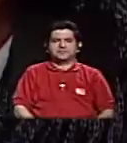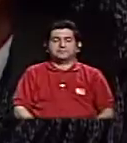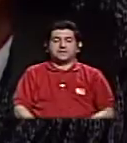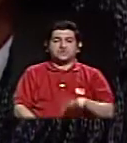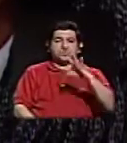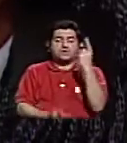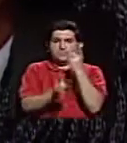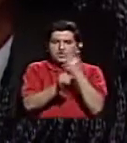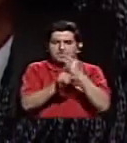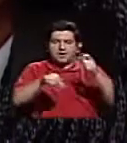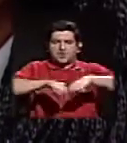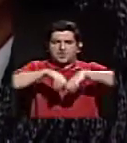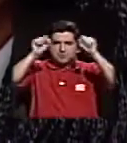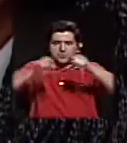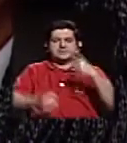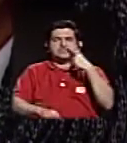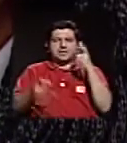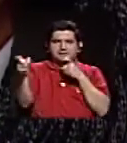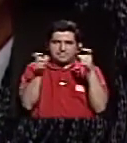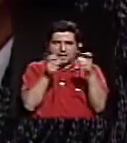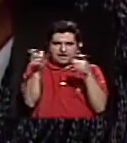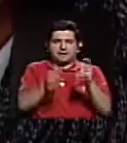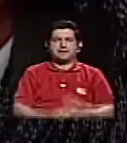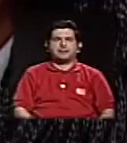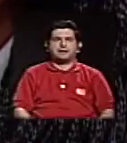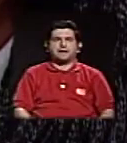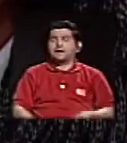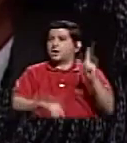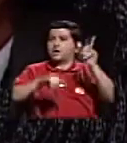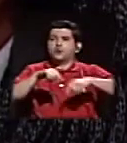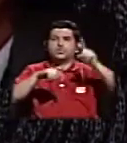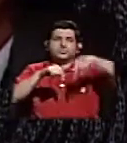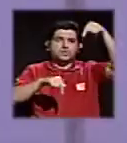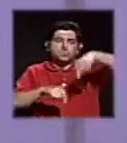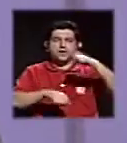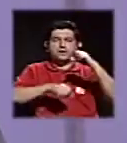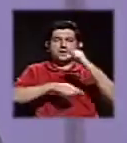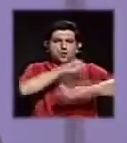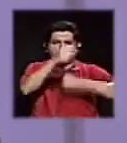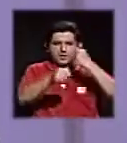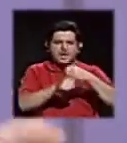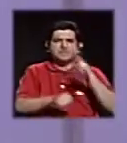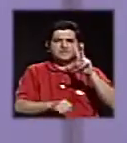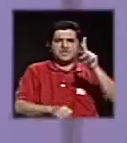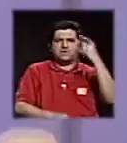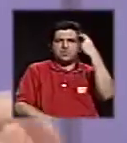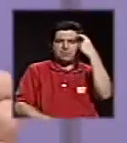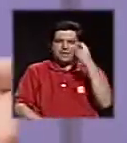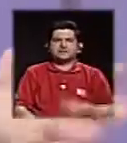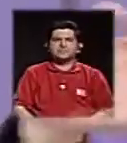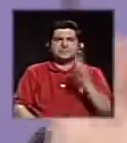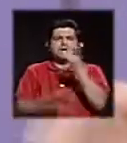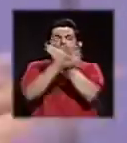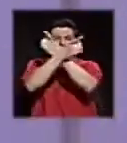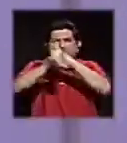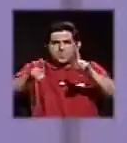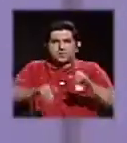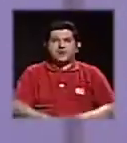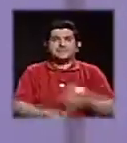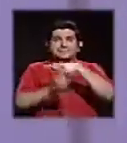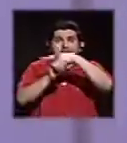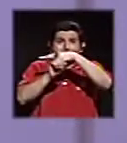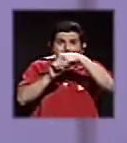debía ser por este sistema patriarcal no es posible hoy en el siglo 21 concebir una democracia en donde la